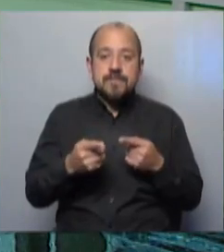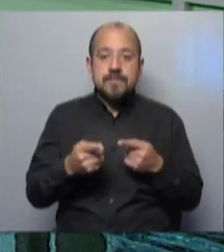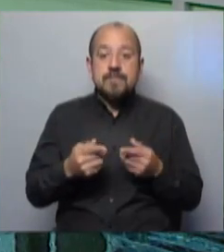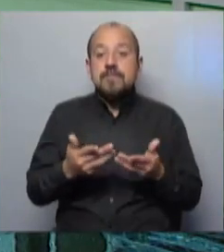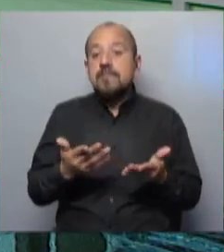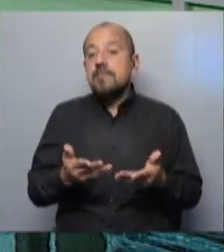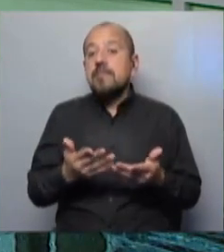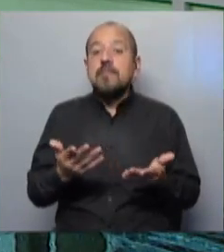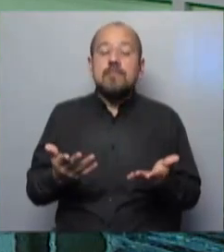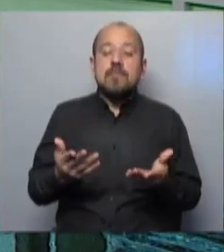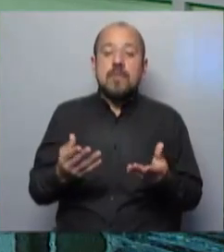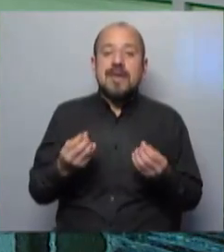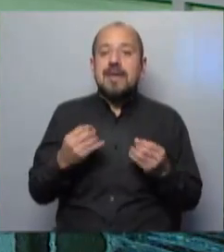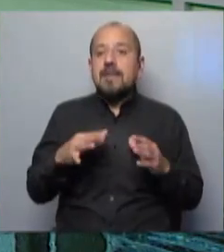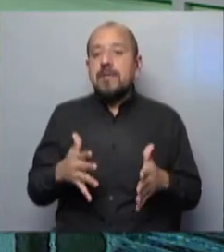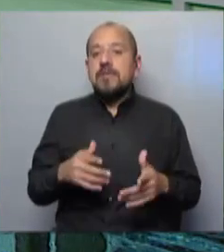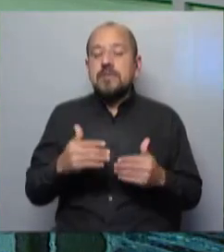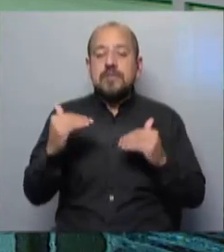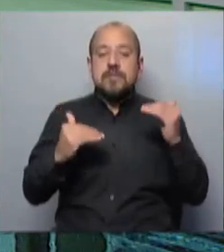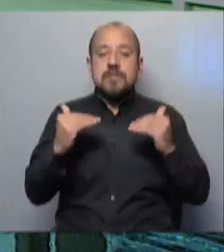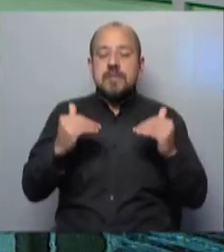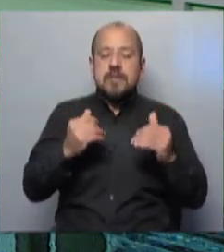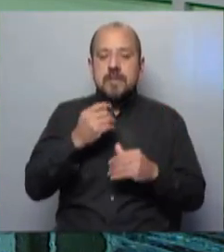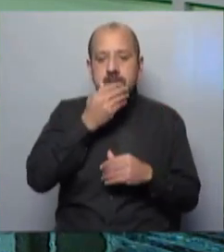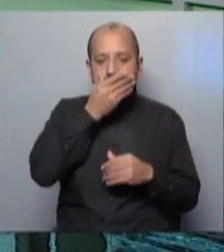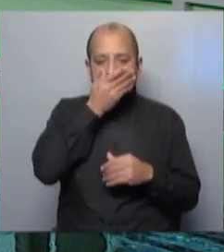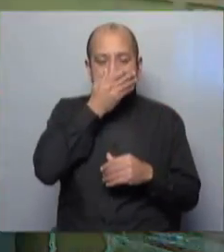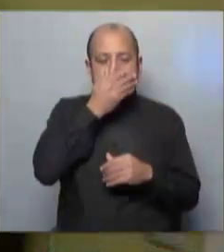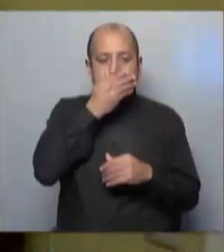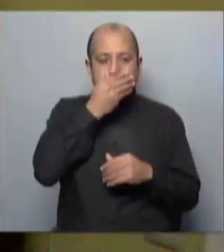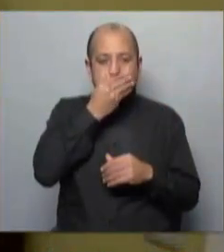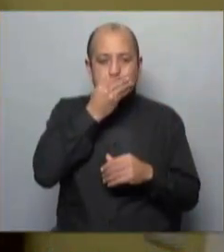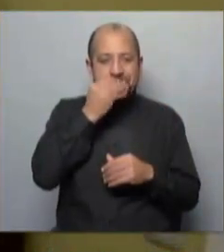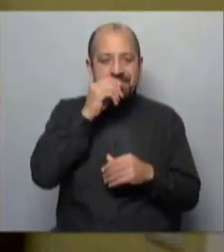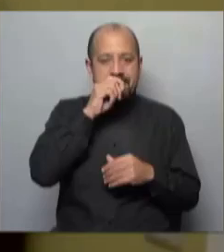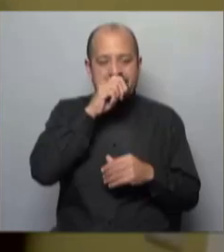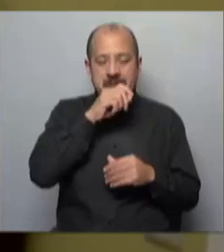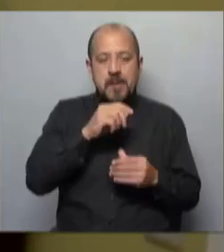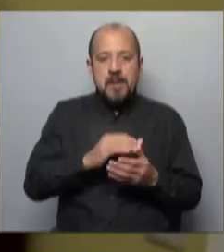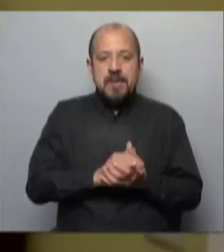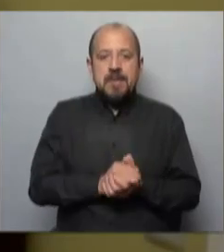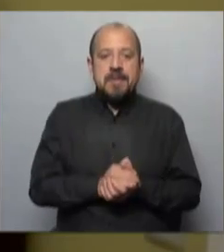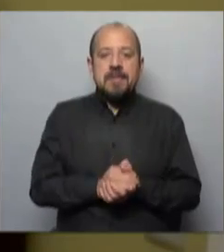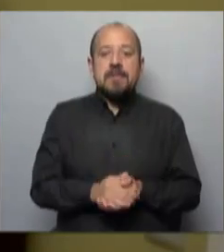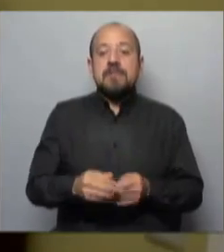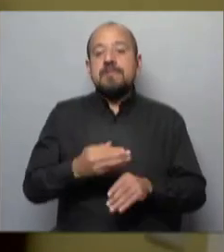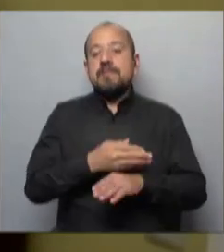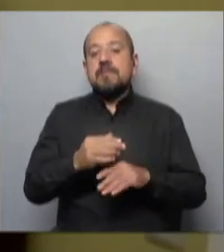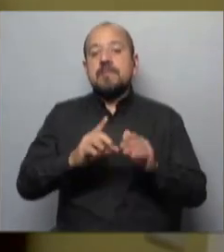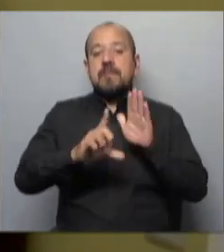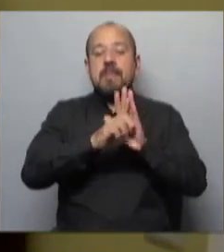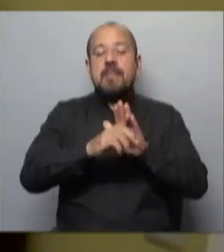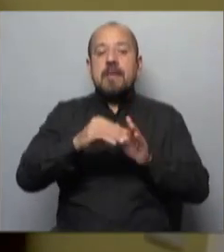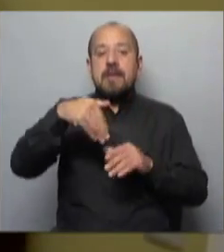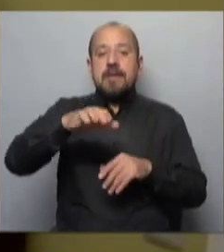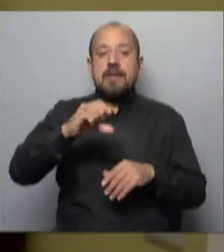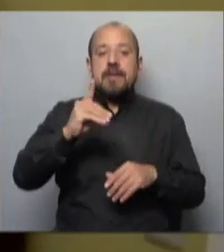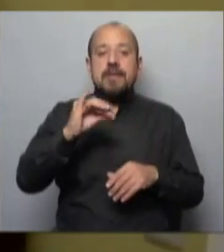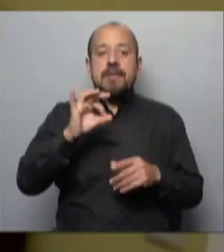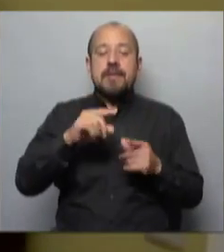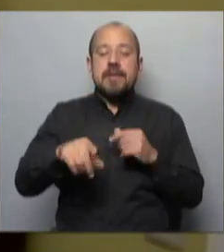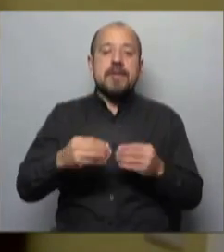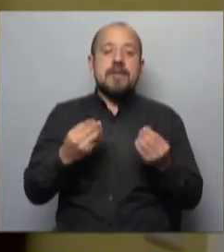en la cancha cuáles son las desigualdades que deja expuestas luego de la aprobación de la ley de medios en 2014